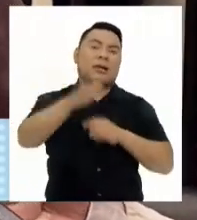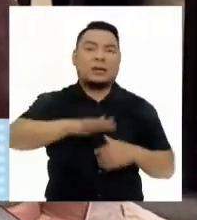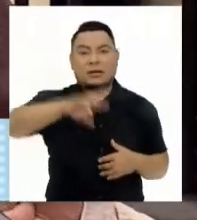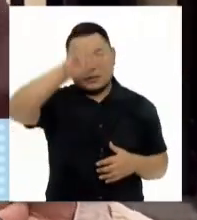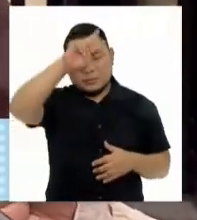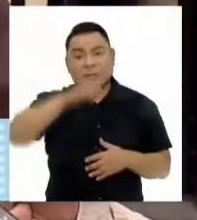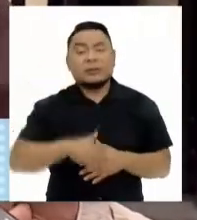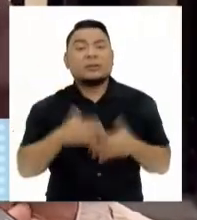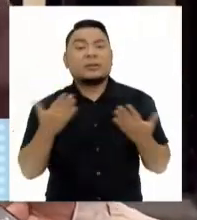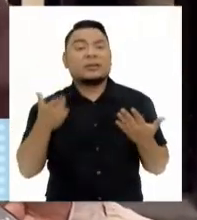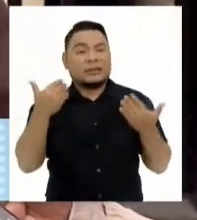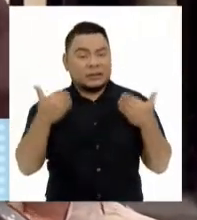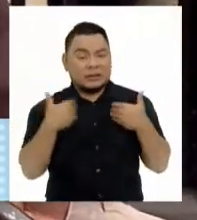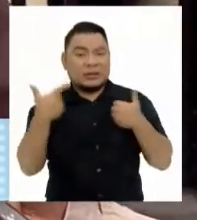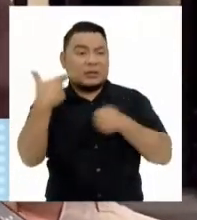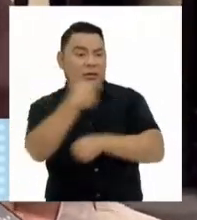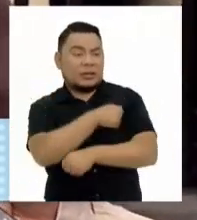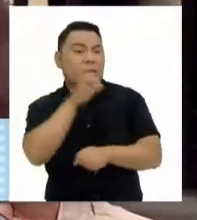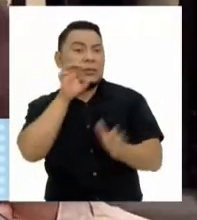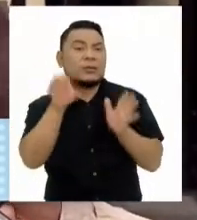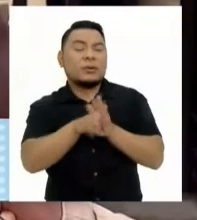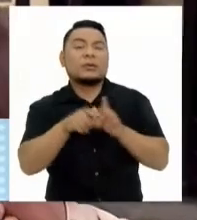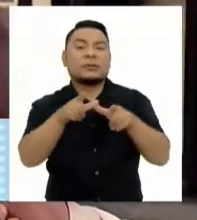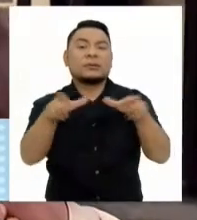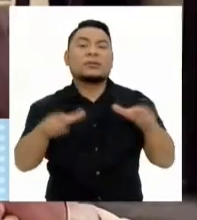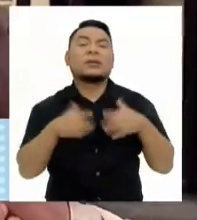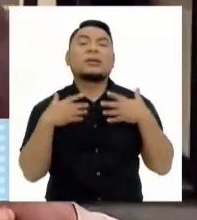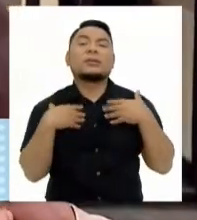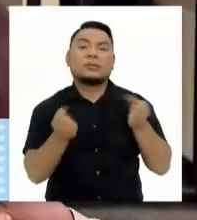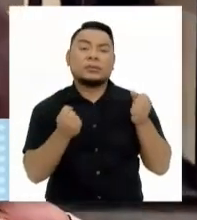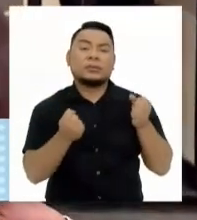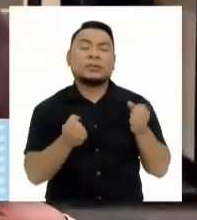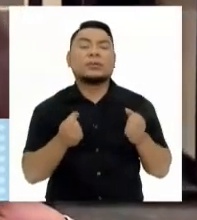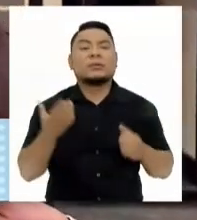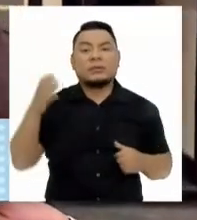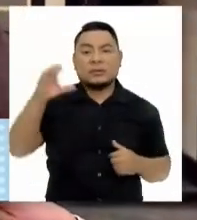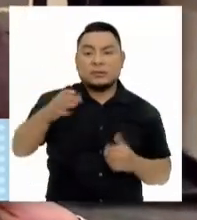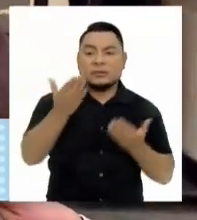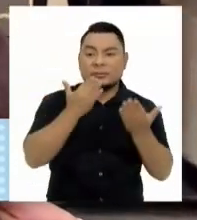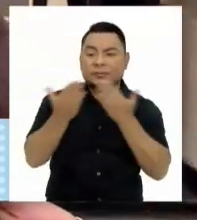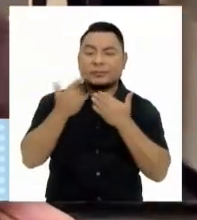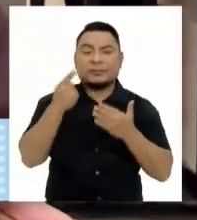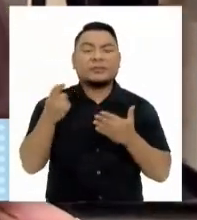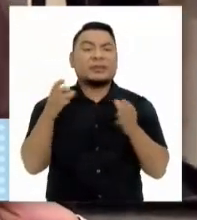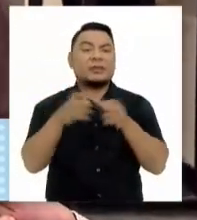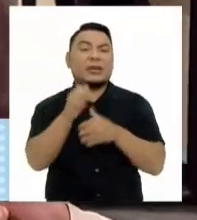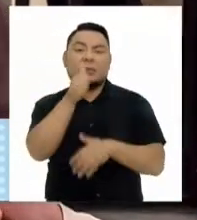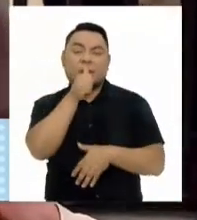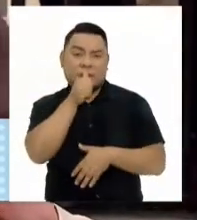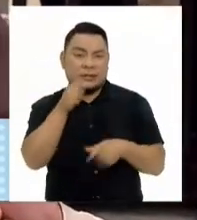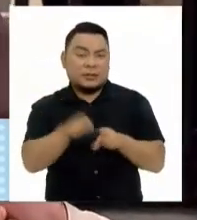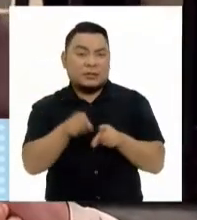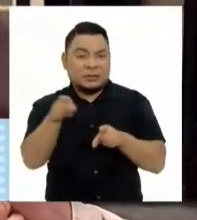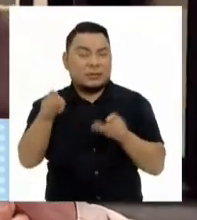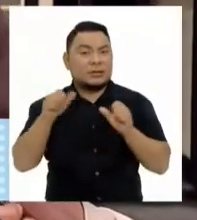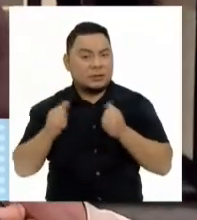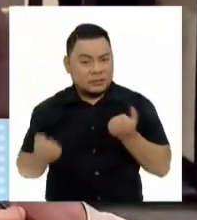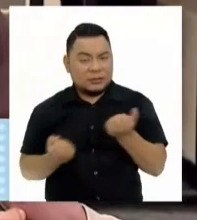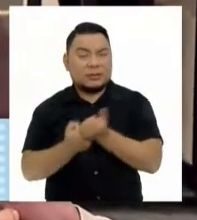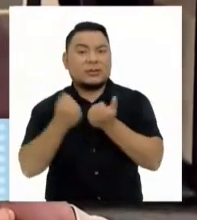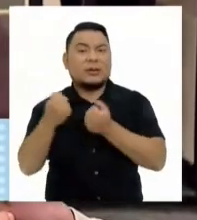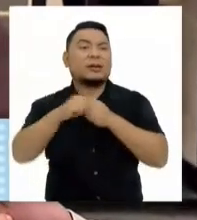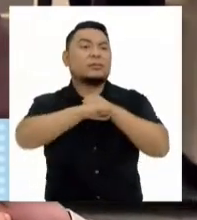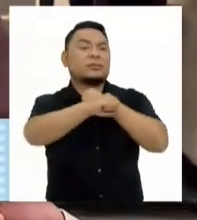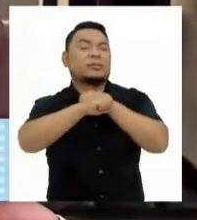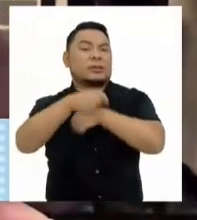¿no? Entonces se tiene que vacunar, por ejemplo, en los centros de salud. Se tiene que coordinar con el sector privado también para que contribuya a estas